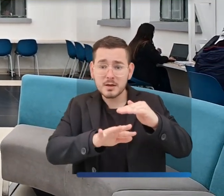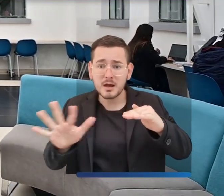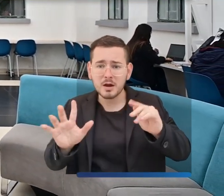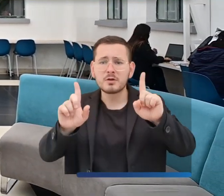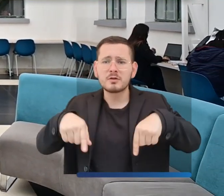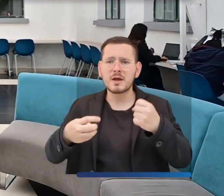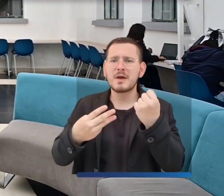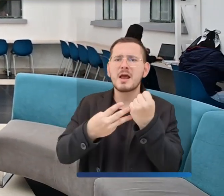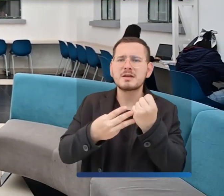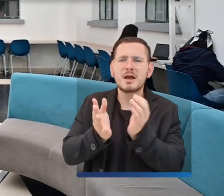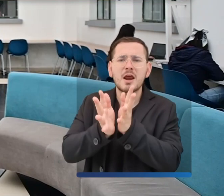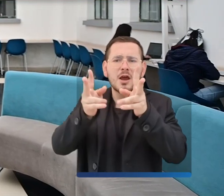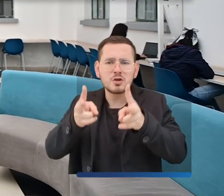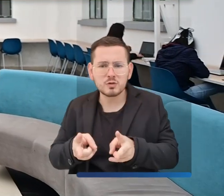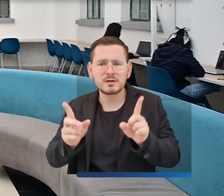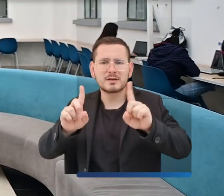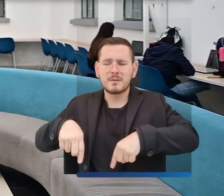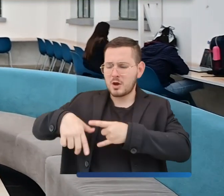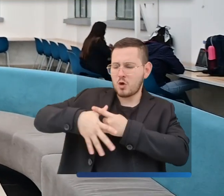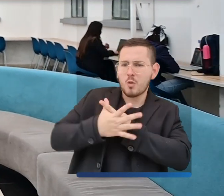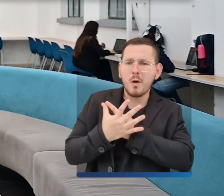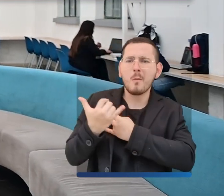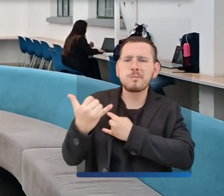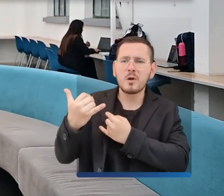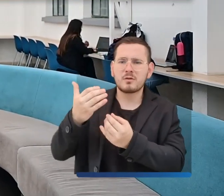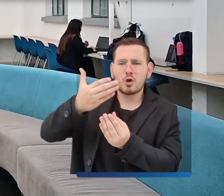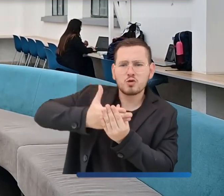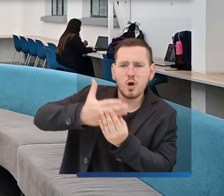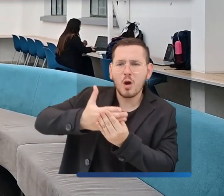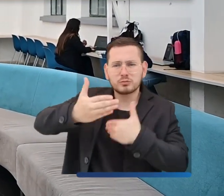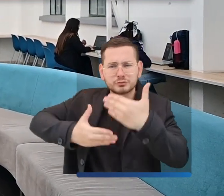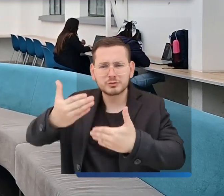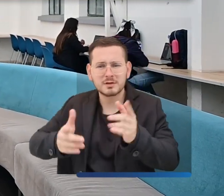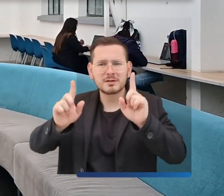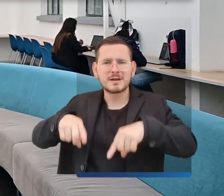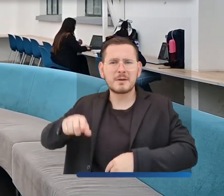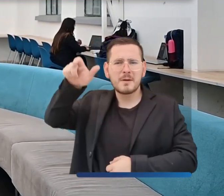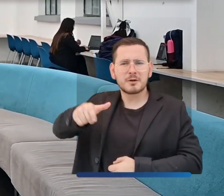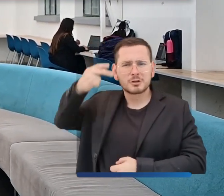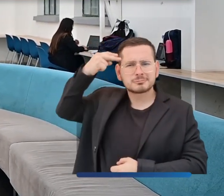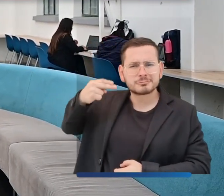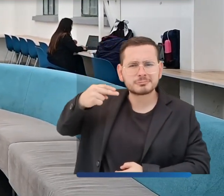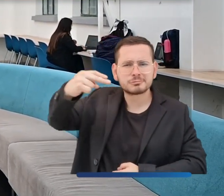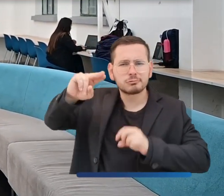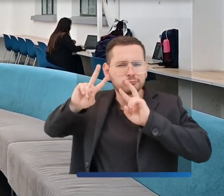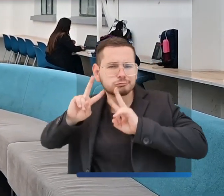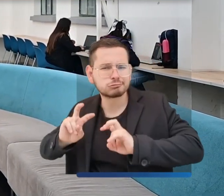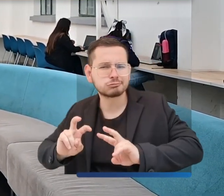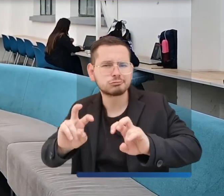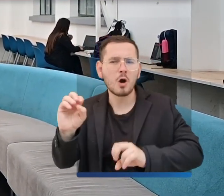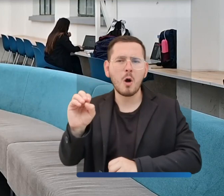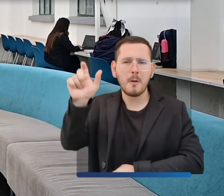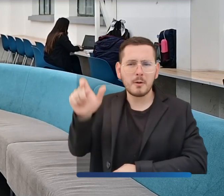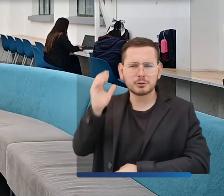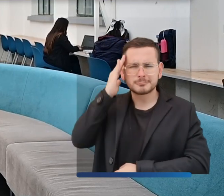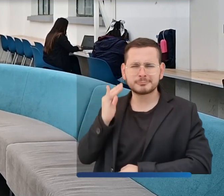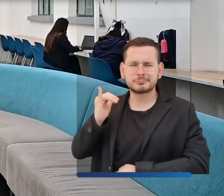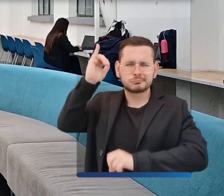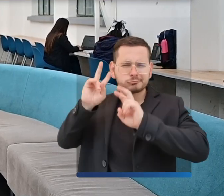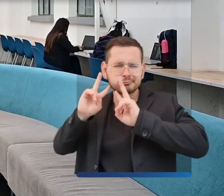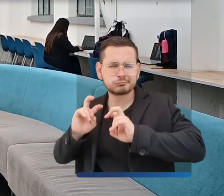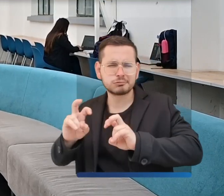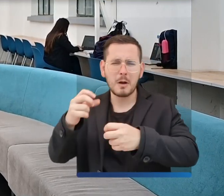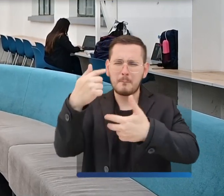beneficia a los tunjanos interesados, sino que además beneficia a estudiantes del SENA, la especialización de archivística de la UPTC,